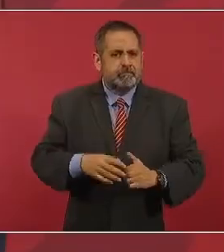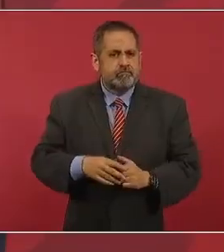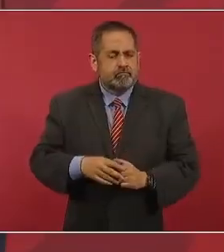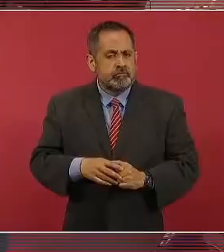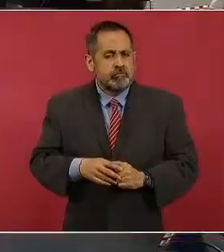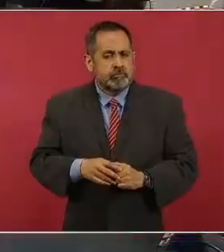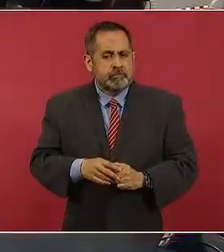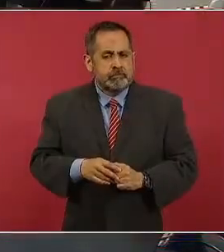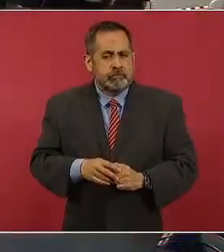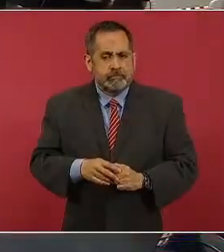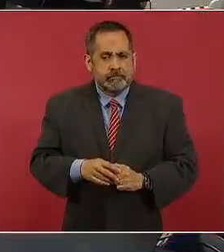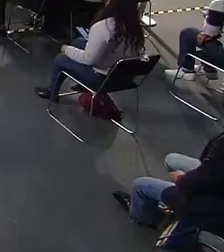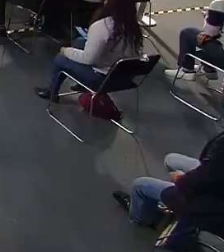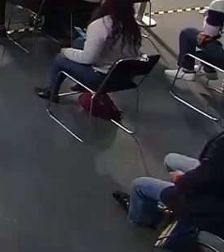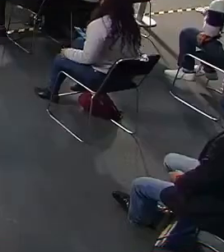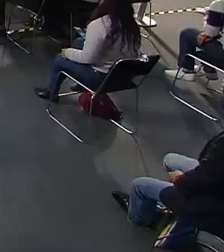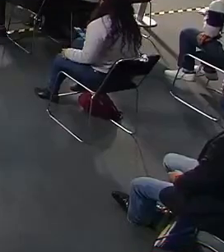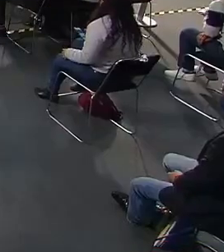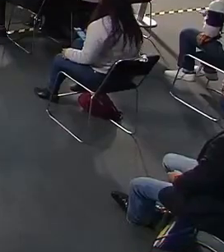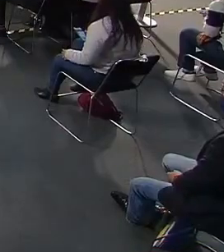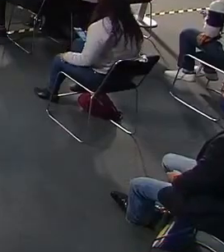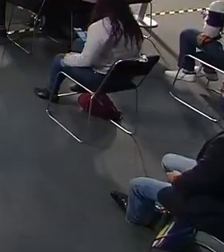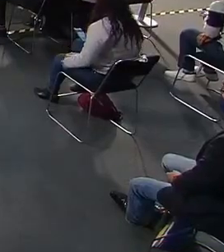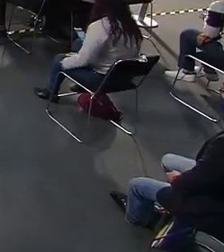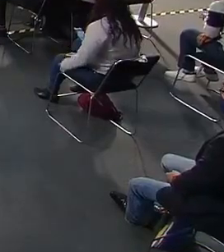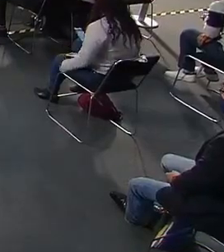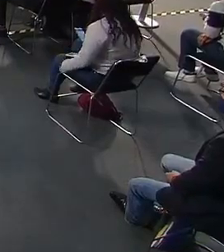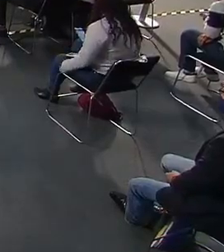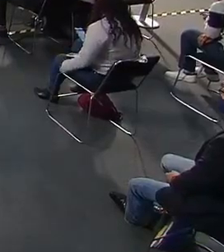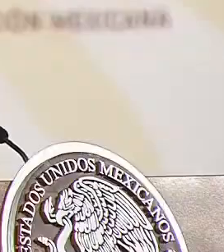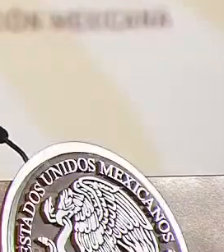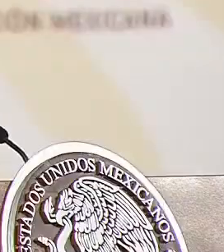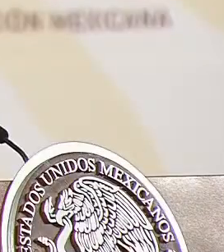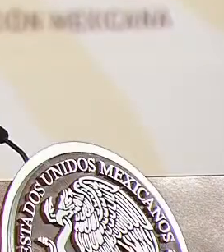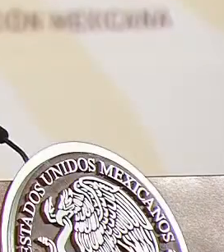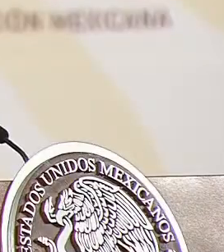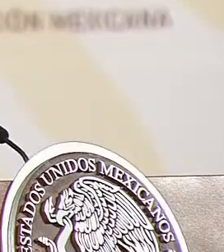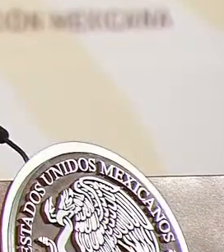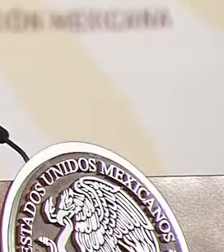Jesús, un español,